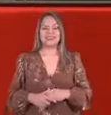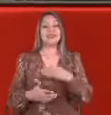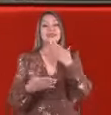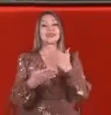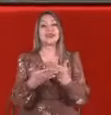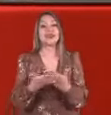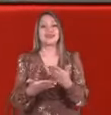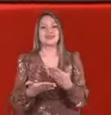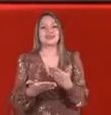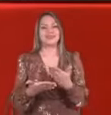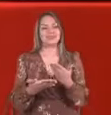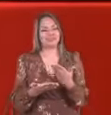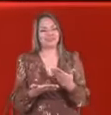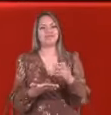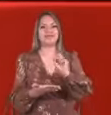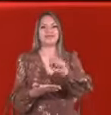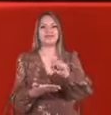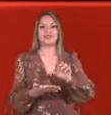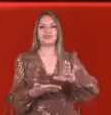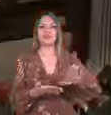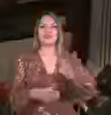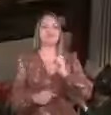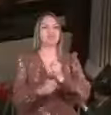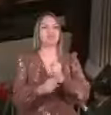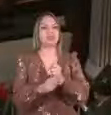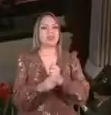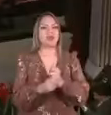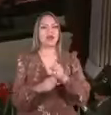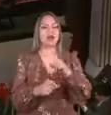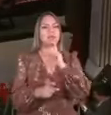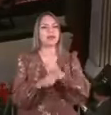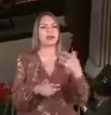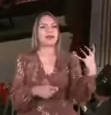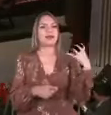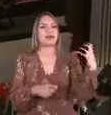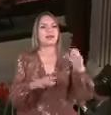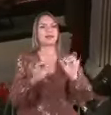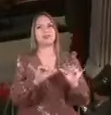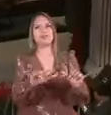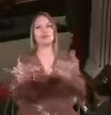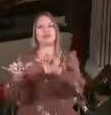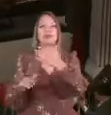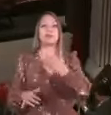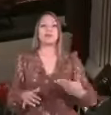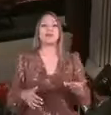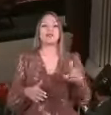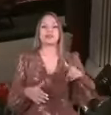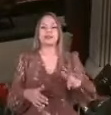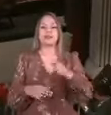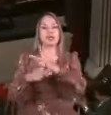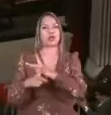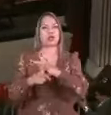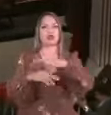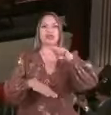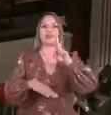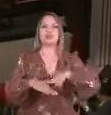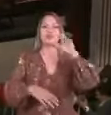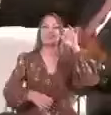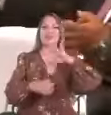Gracias no solamente por esas palabras, sino por el trabajo de garantizar que la democracia viva. Presidenta Diana Tamayín, presidenta del Consejo Nacional Electoral.